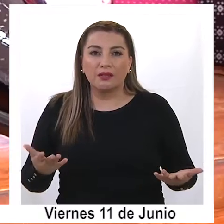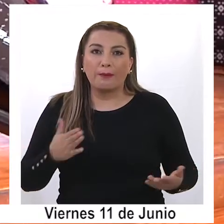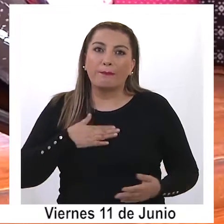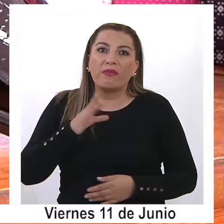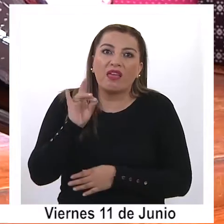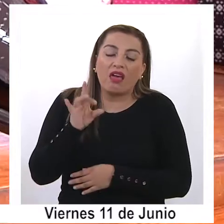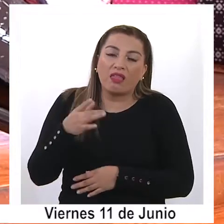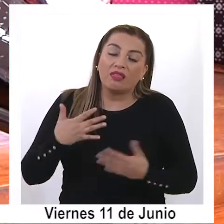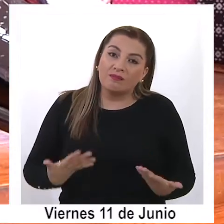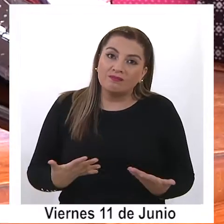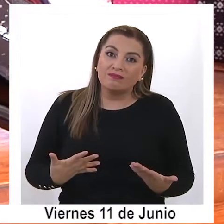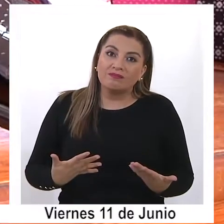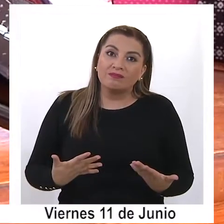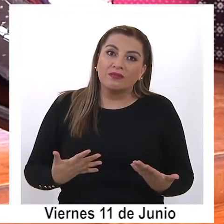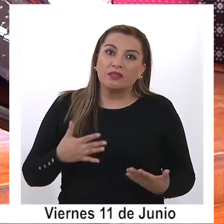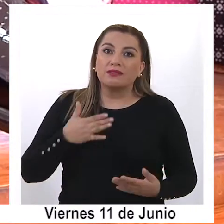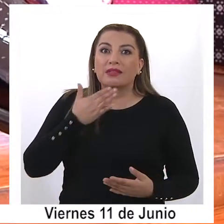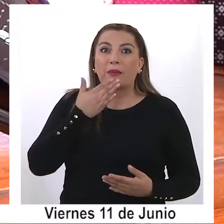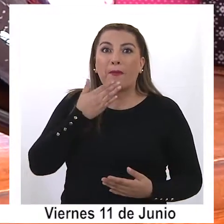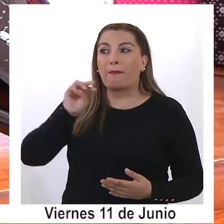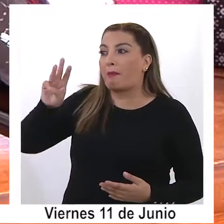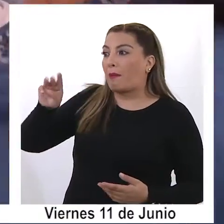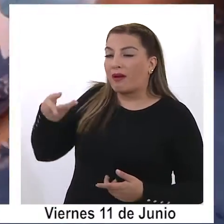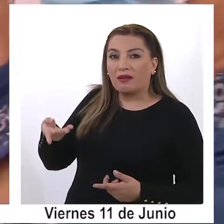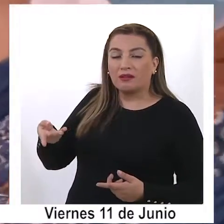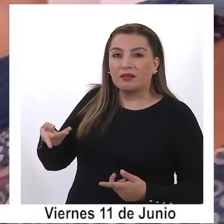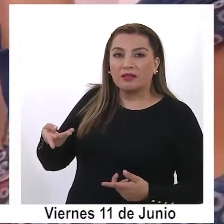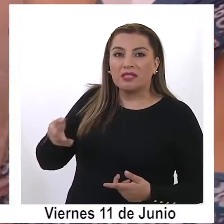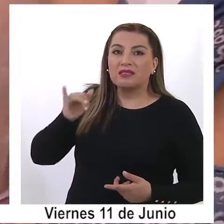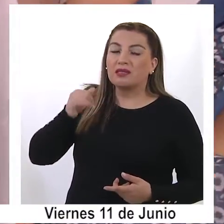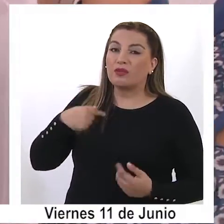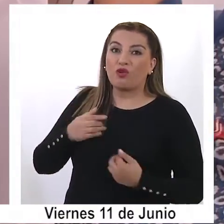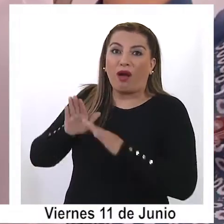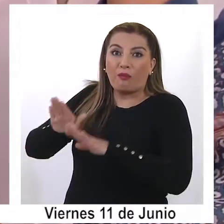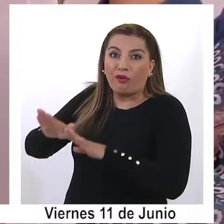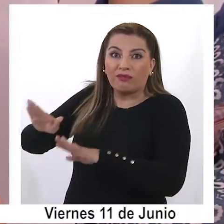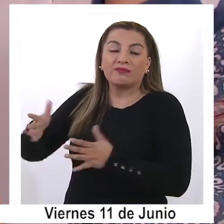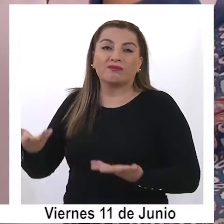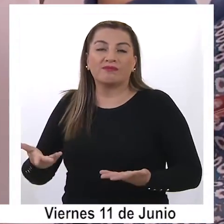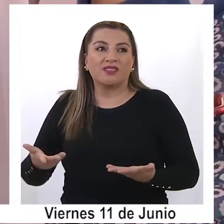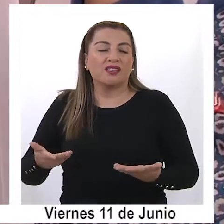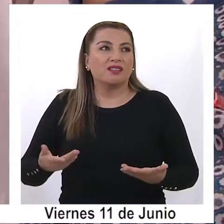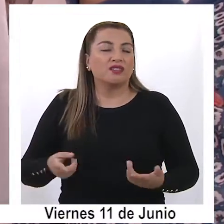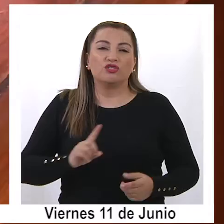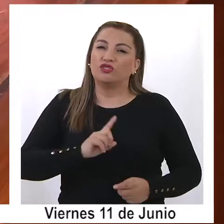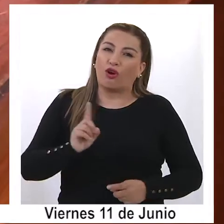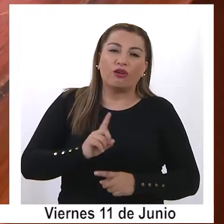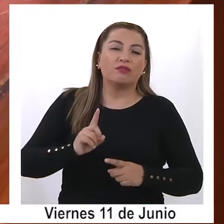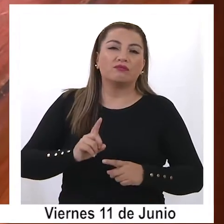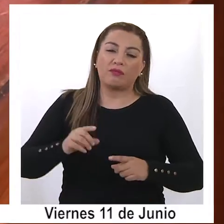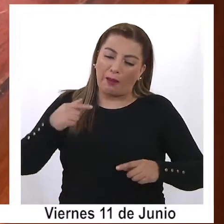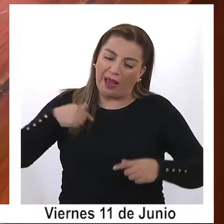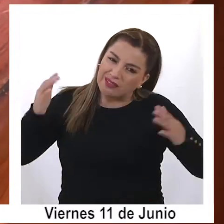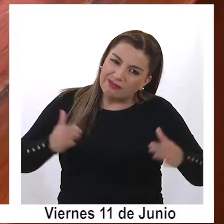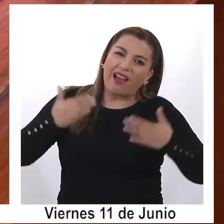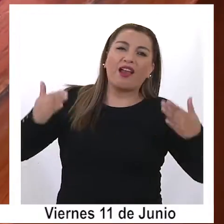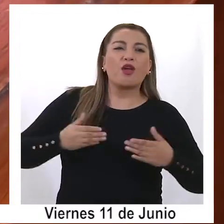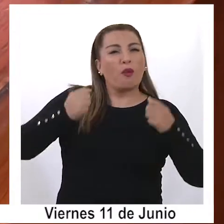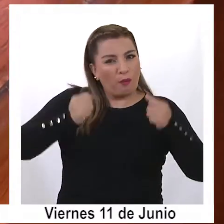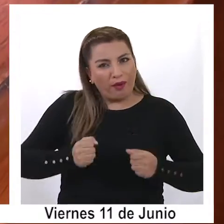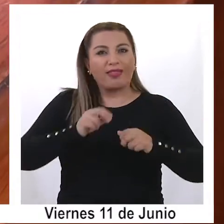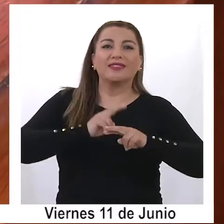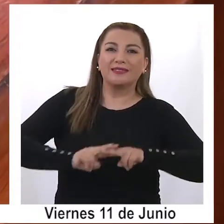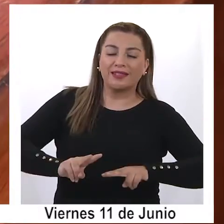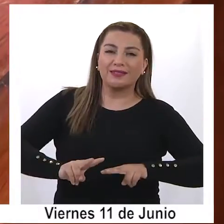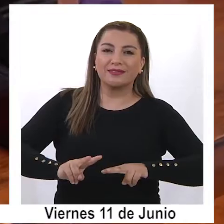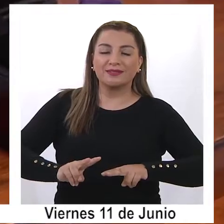a mi edad tengo a mi madre que depende de mí, entonces yo ahí digo, no señor, va arriba, vamos que se